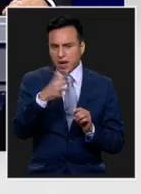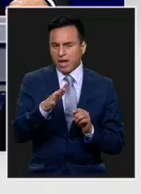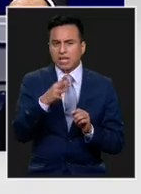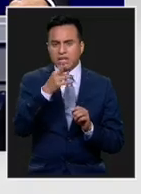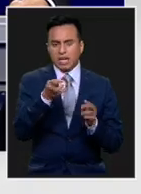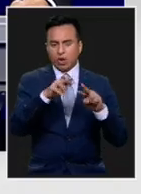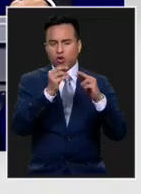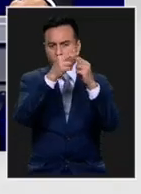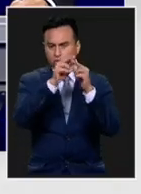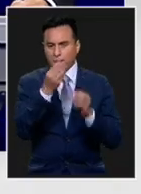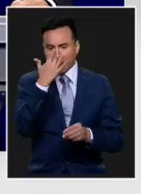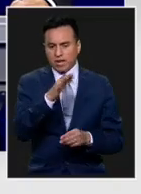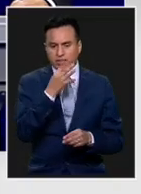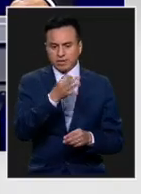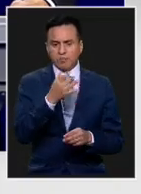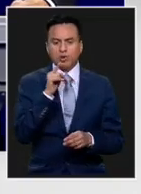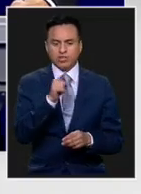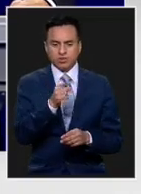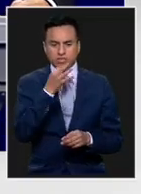la reconstrucción, por eso que en Dichato